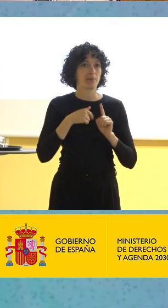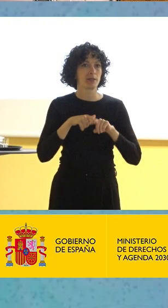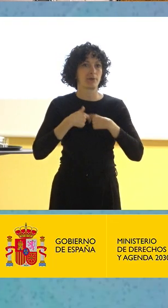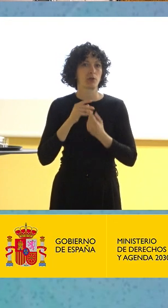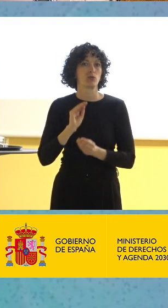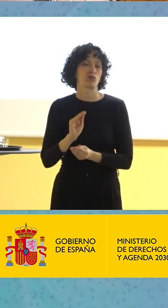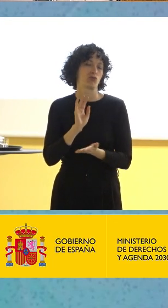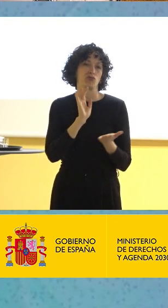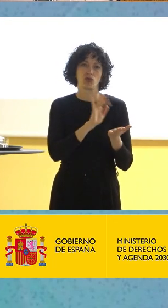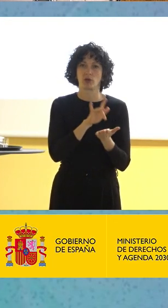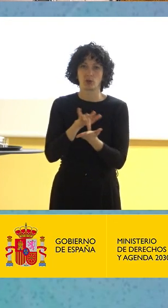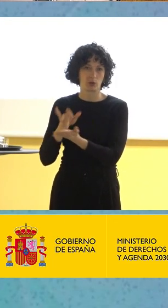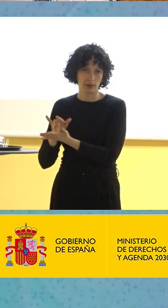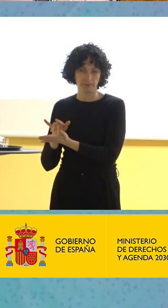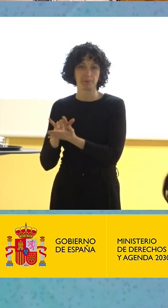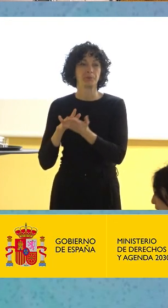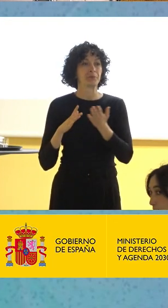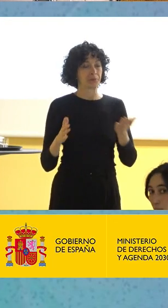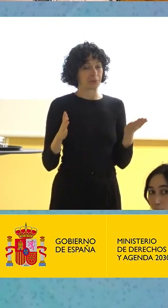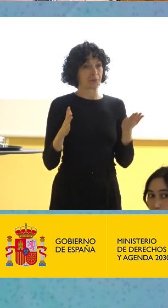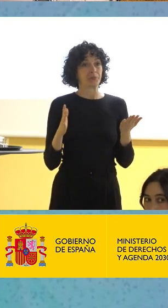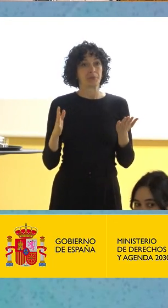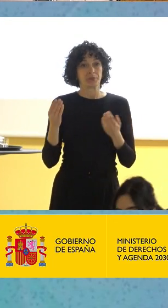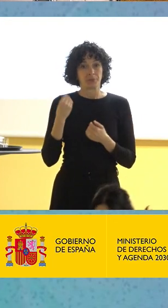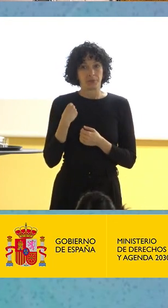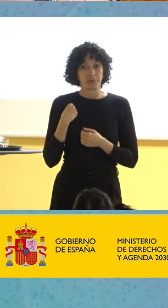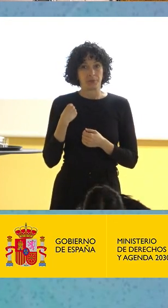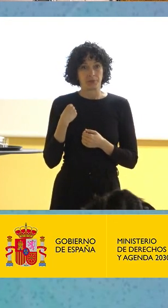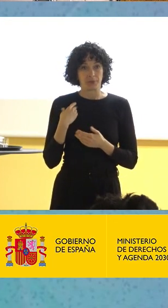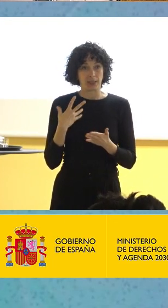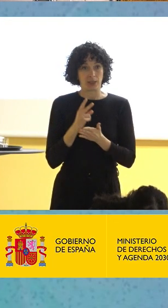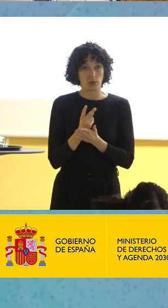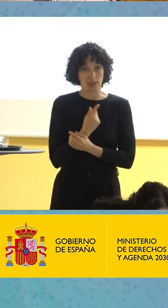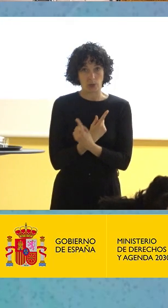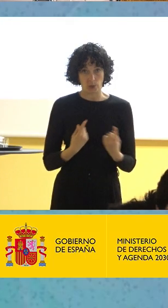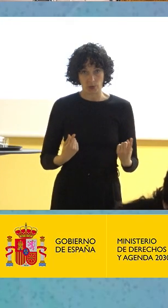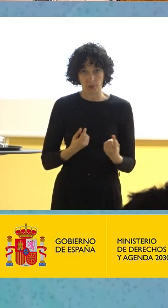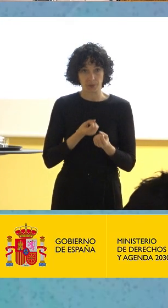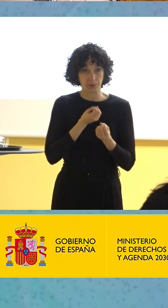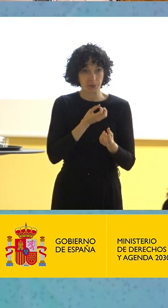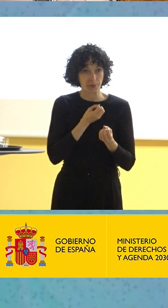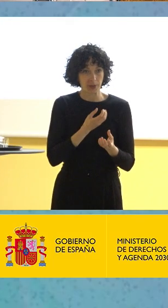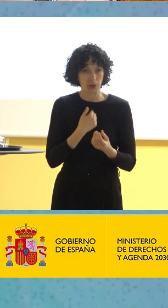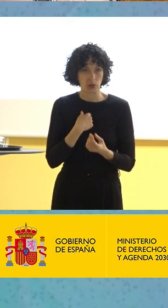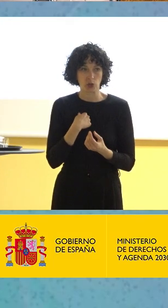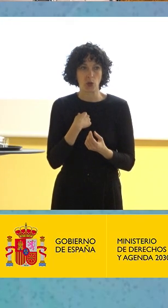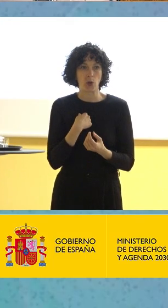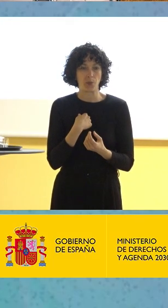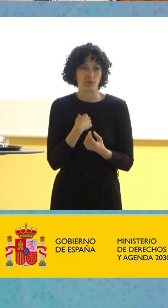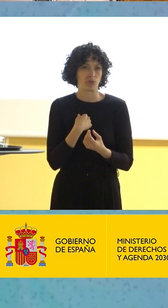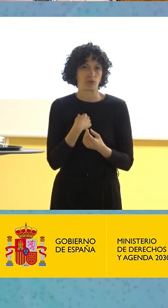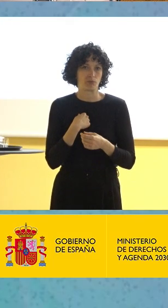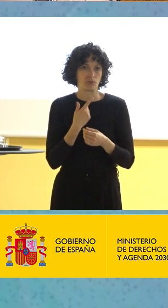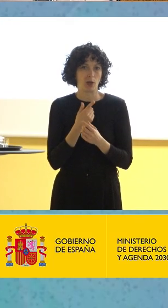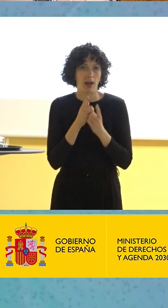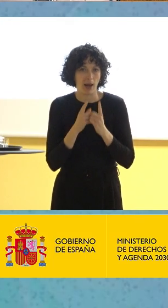familias. Bueno, aquí simplemente comentaba algunos de estos desafíos, que tampoco me pararé mucho en ellos, pero bueno, pues hablar, ¿no?, precisamente del